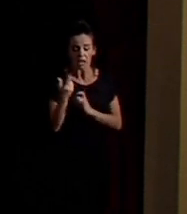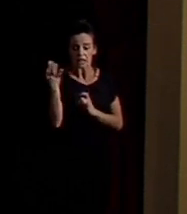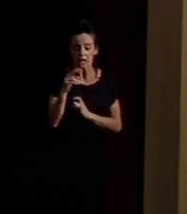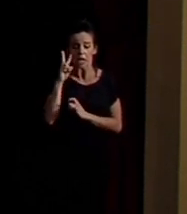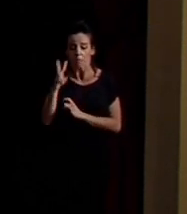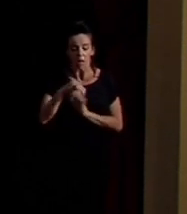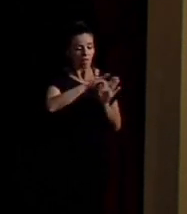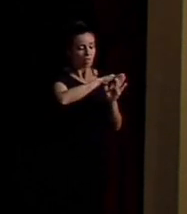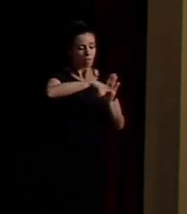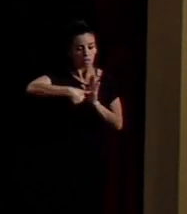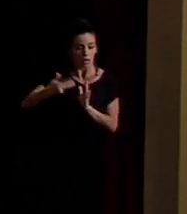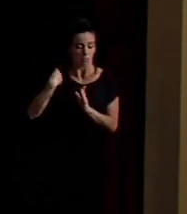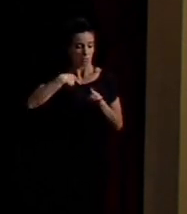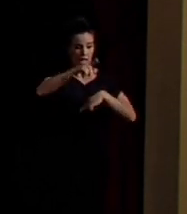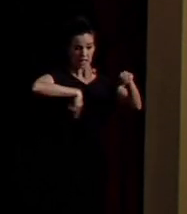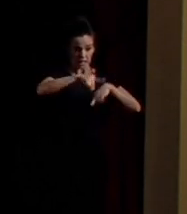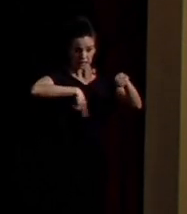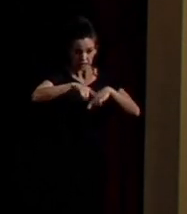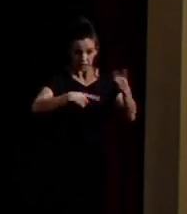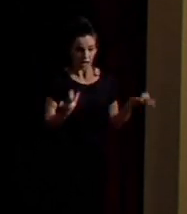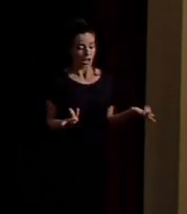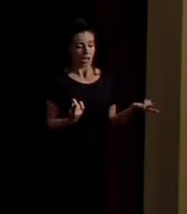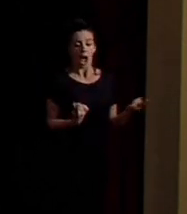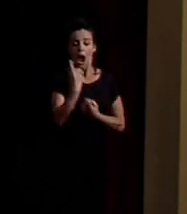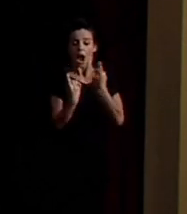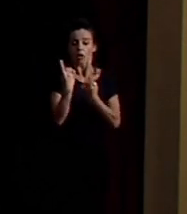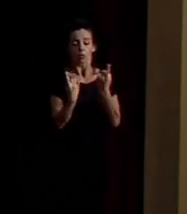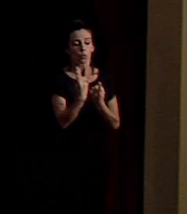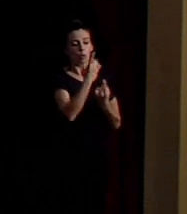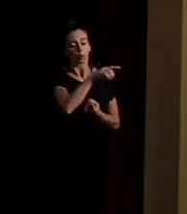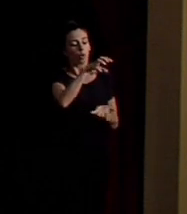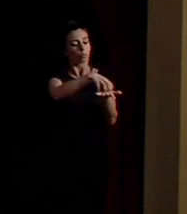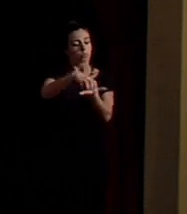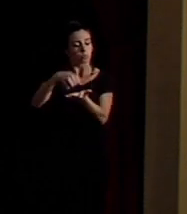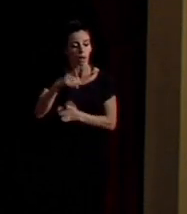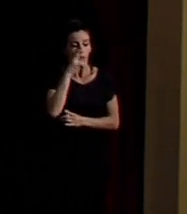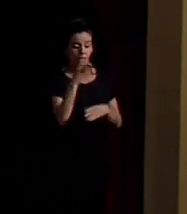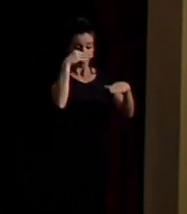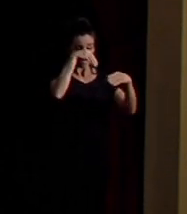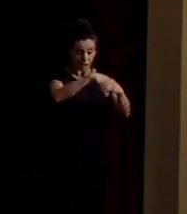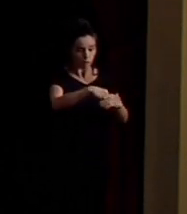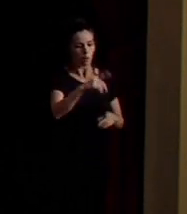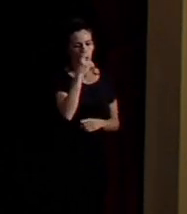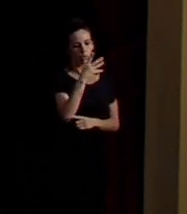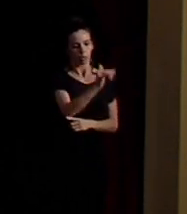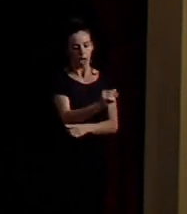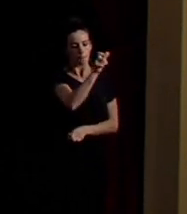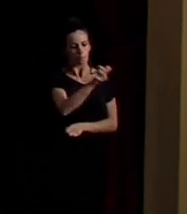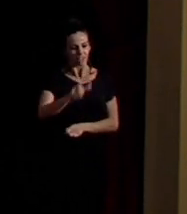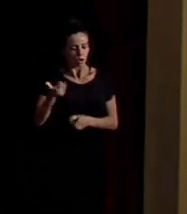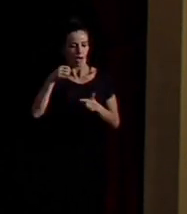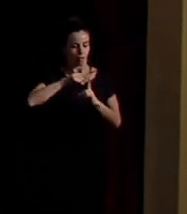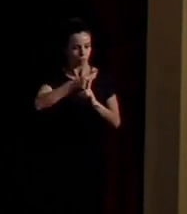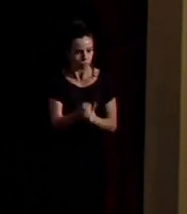a lo largo de los márgenes de nuestras carreteras, en donde hallar uno o varios clubes de alterne en cuyo interior se practique la prostitución con personas